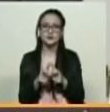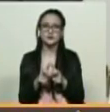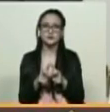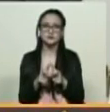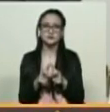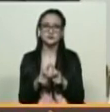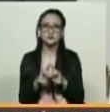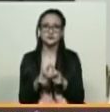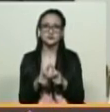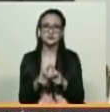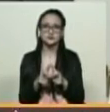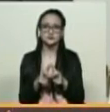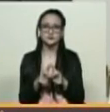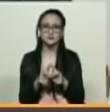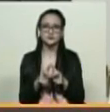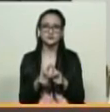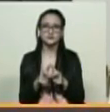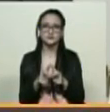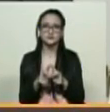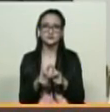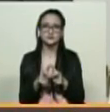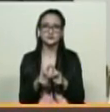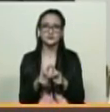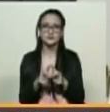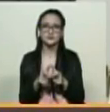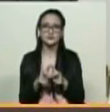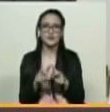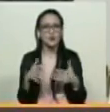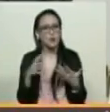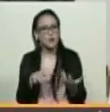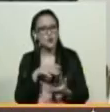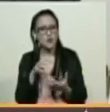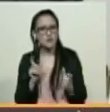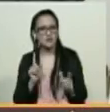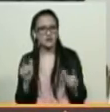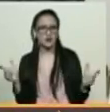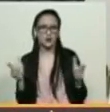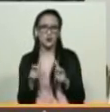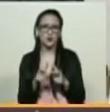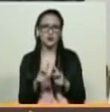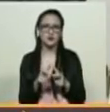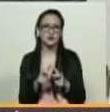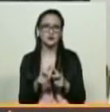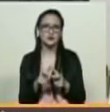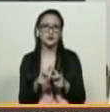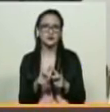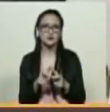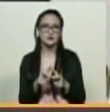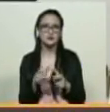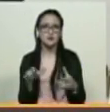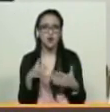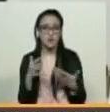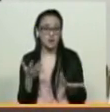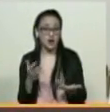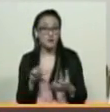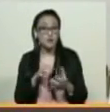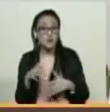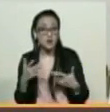hizo famosa Luis Aguilera, porque es que yo no veo cuál es el problema en que nos reunamos. Problemática es la violencia.